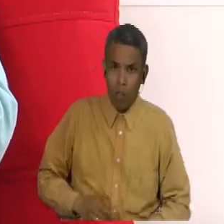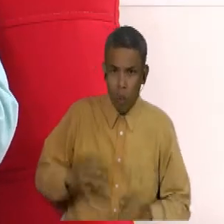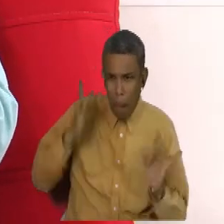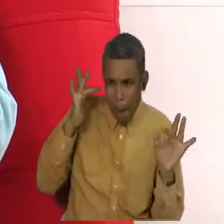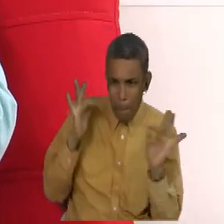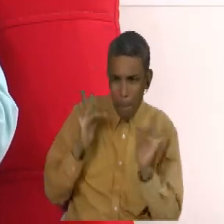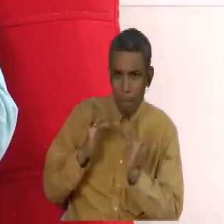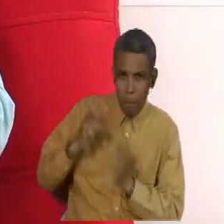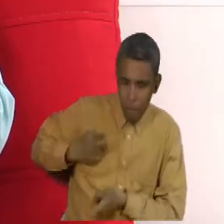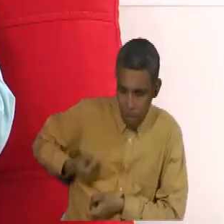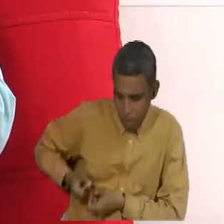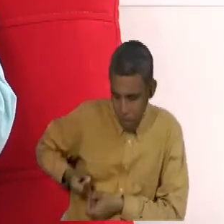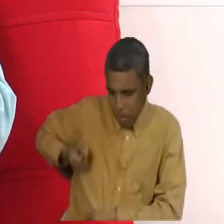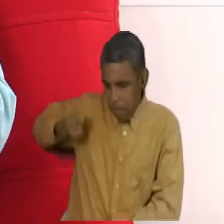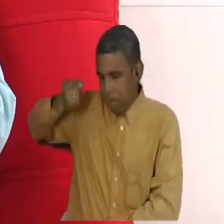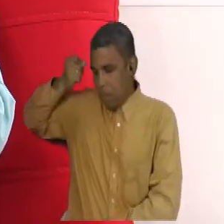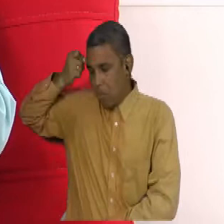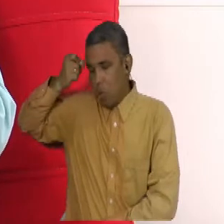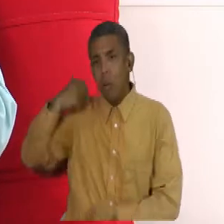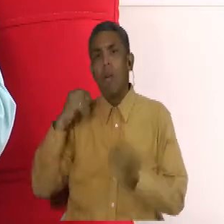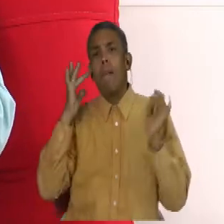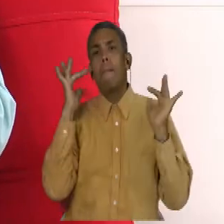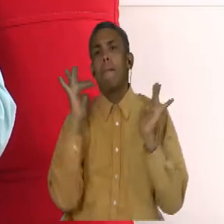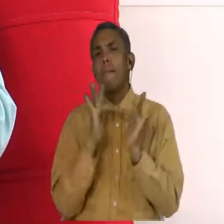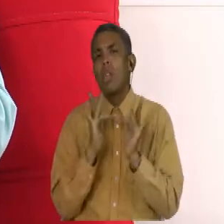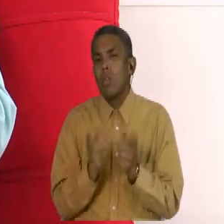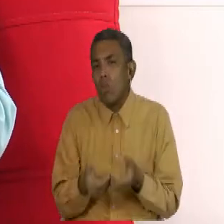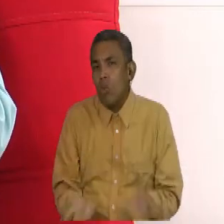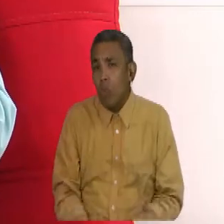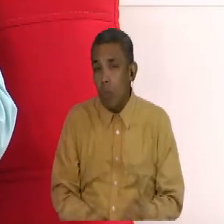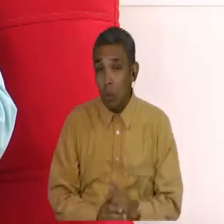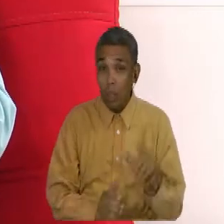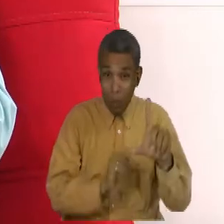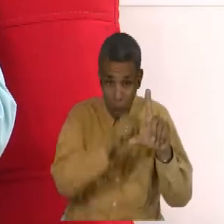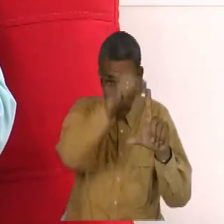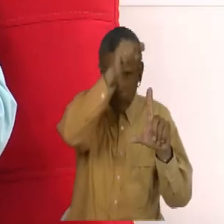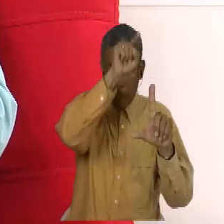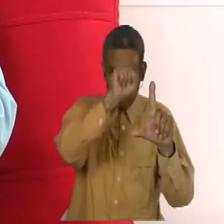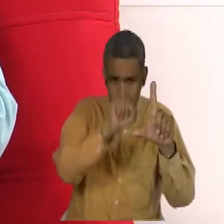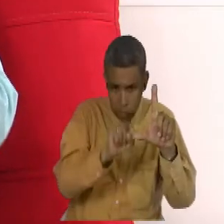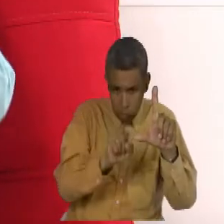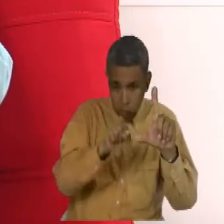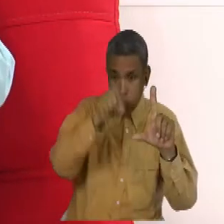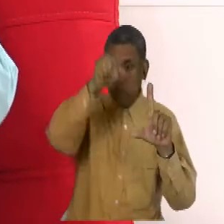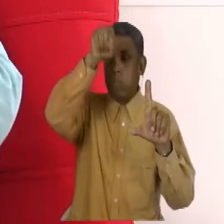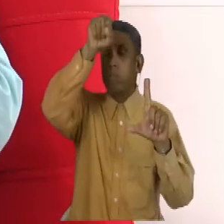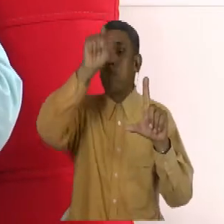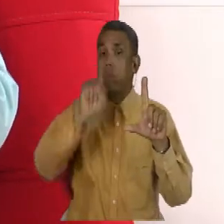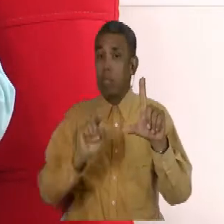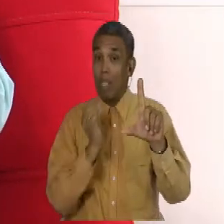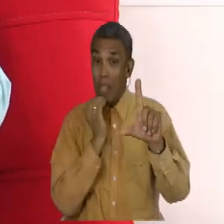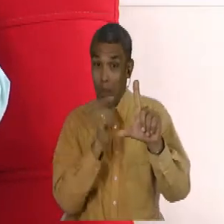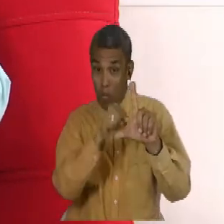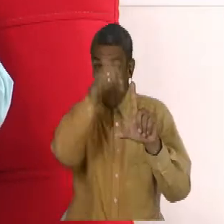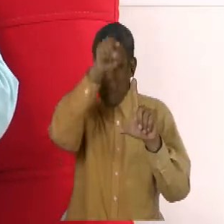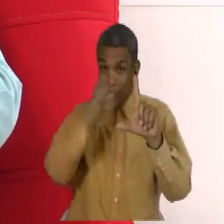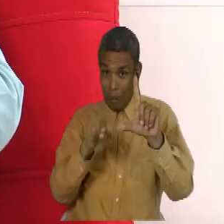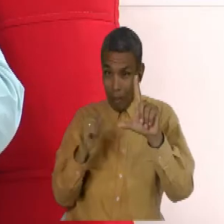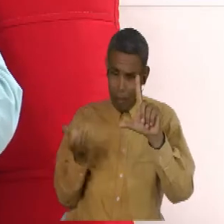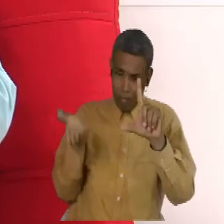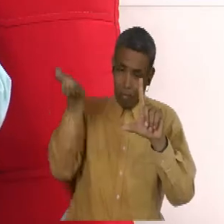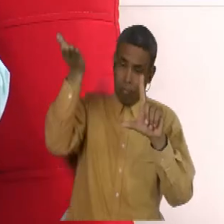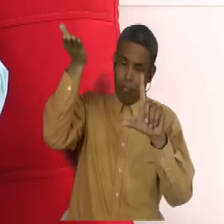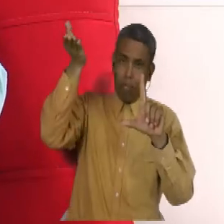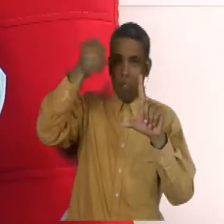de ese peso promedio. Entonces, dentro de las curvas hay unas variantes que son hacia arriba y hacia abajo. Hacia abajo, pues